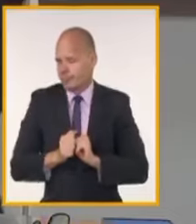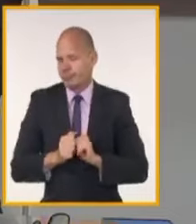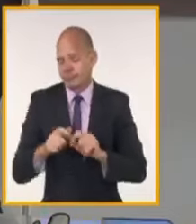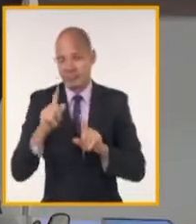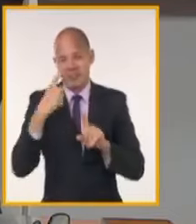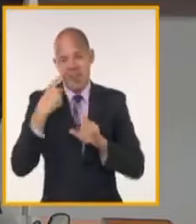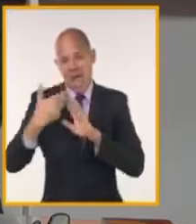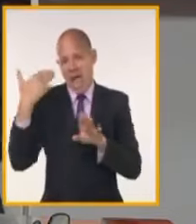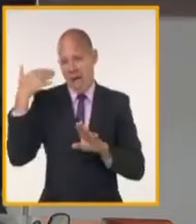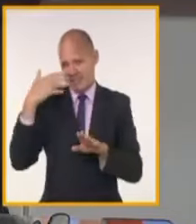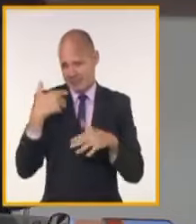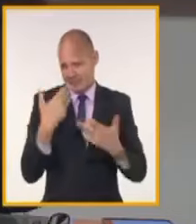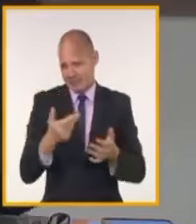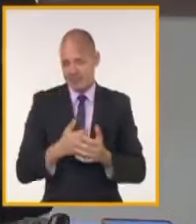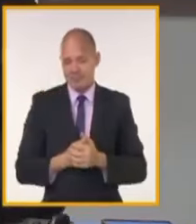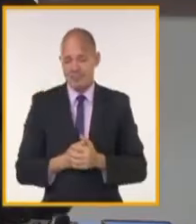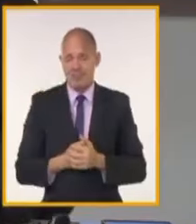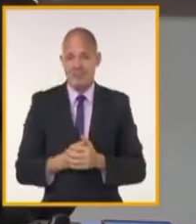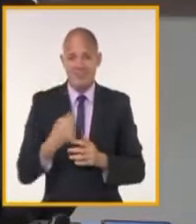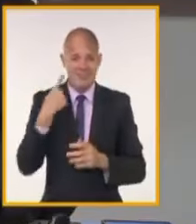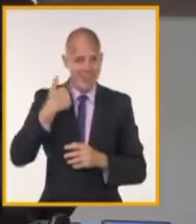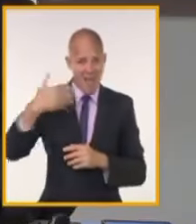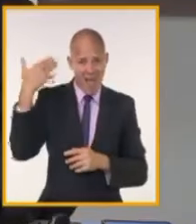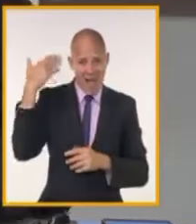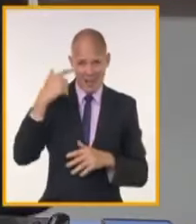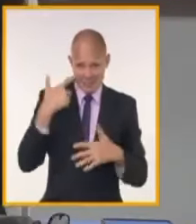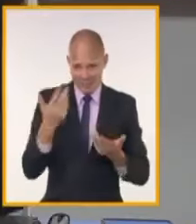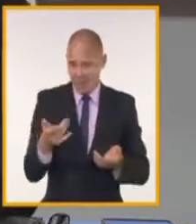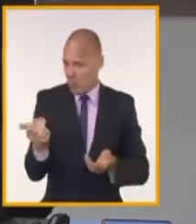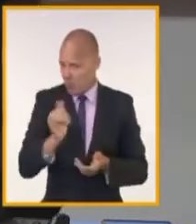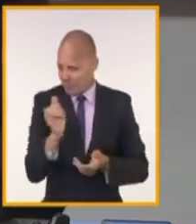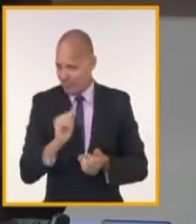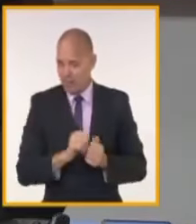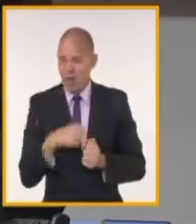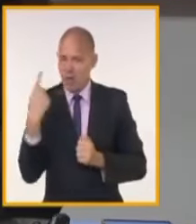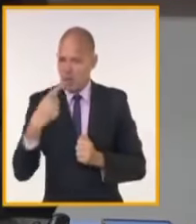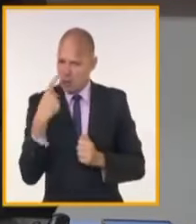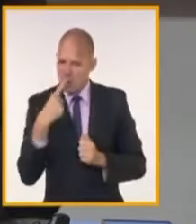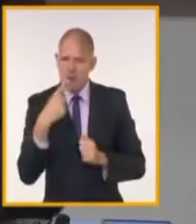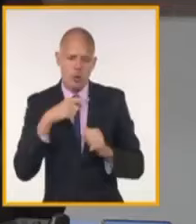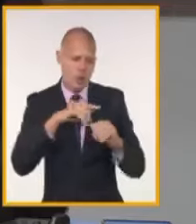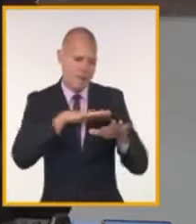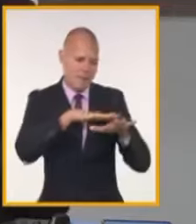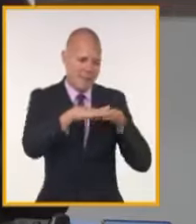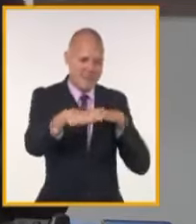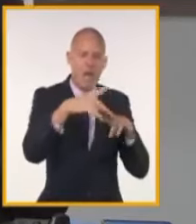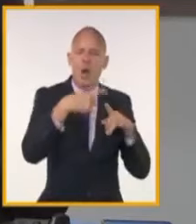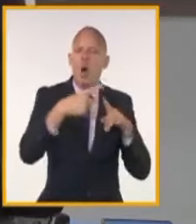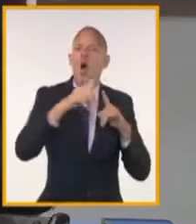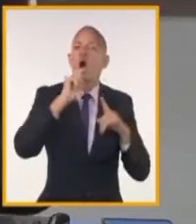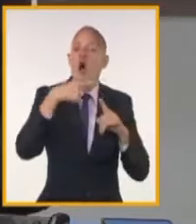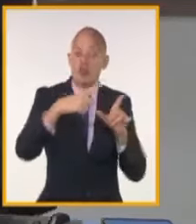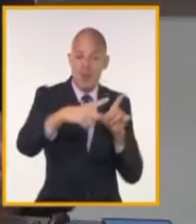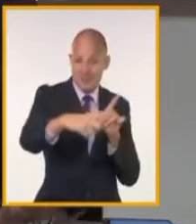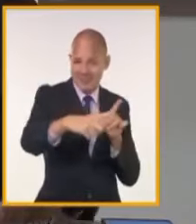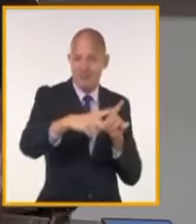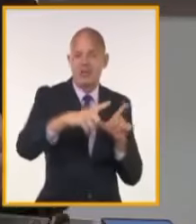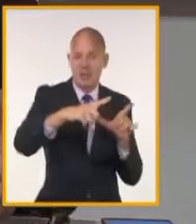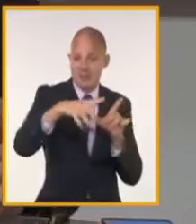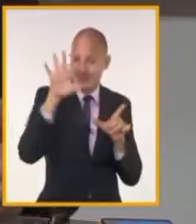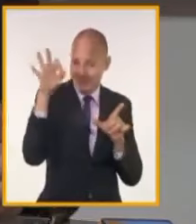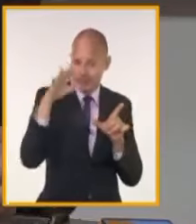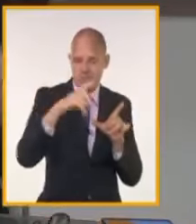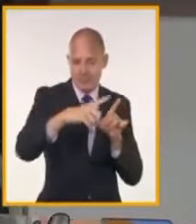corre corre sácalo del almacén la destrucción también montacarga eso es de vidrio se rompen los paneles bueno nosotros hicimos un